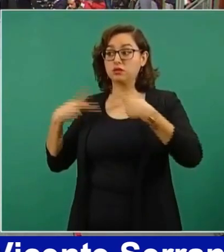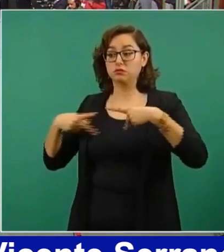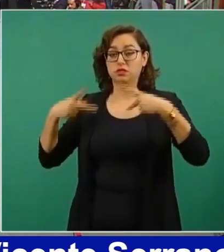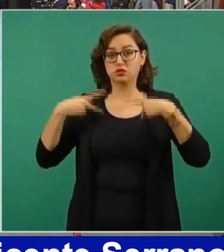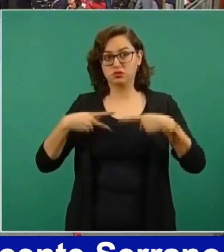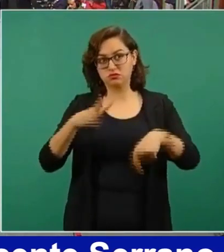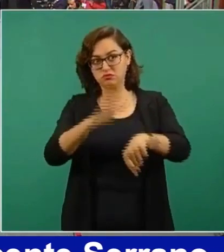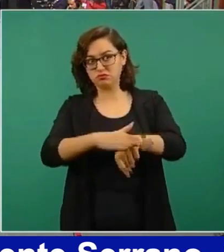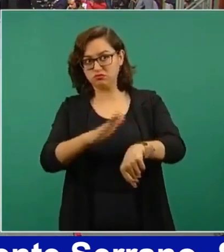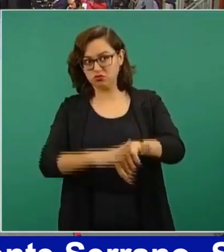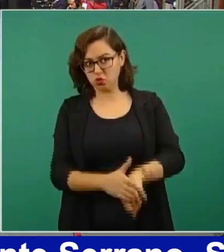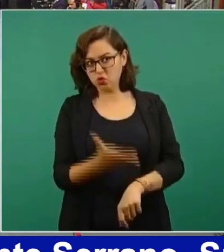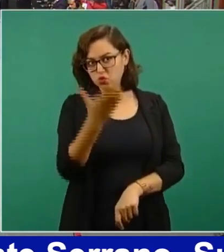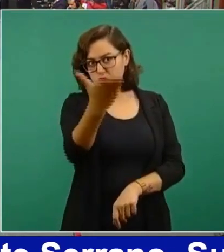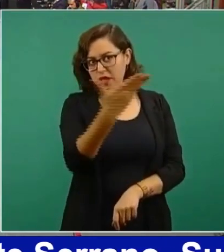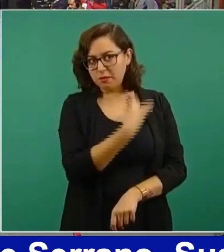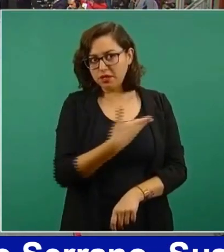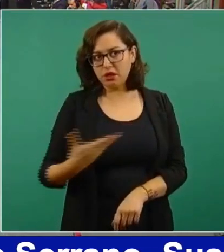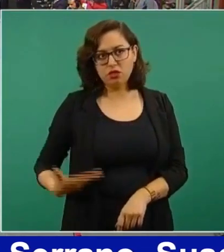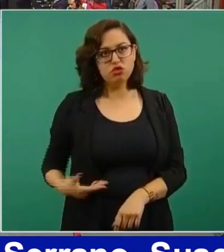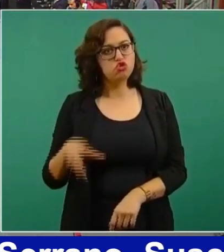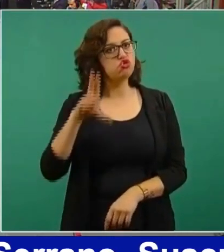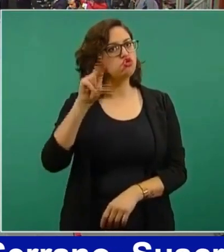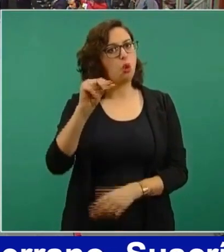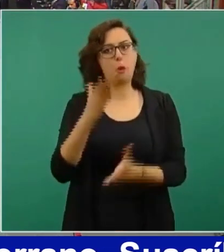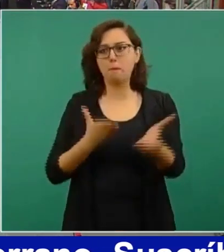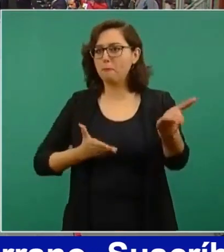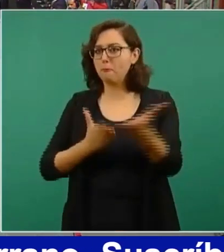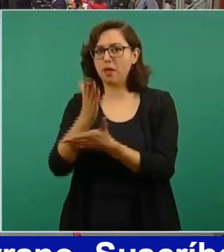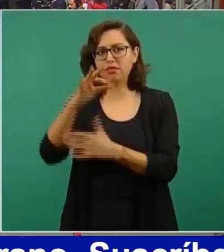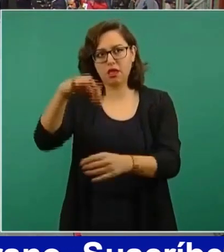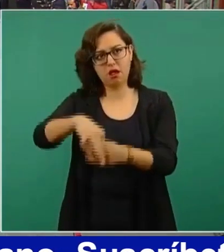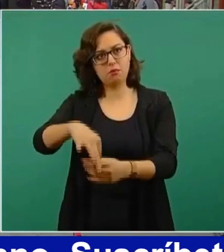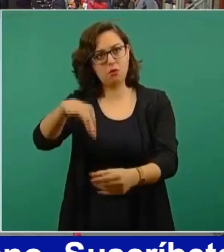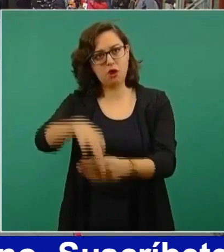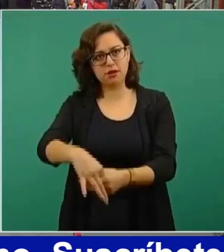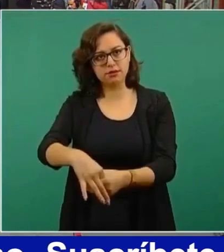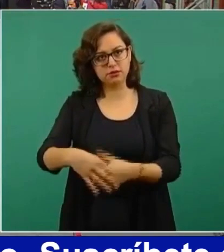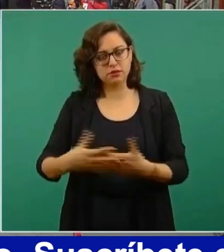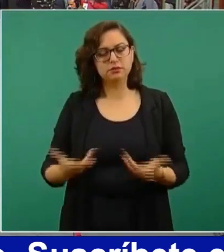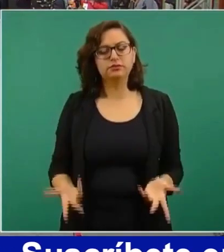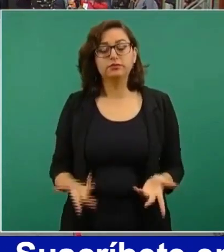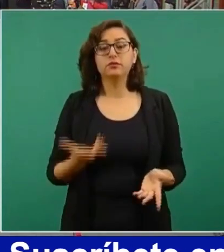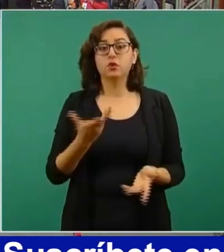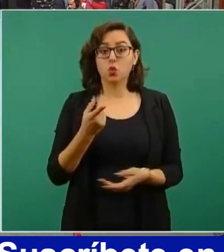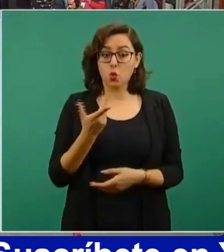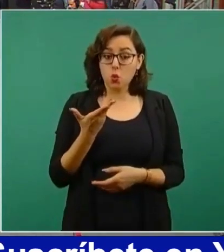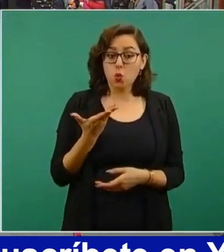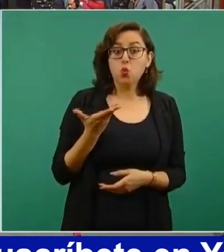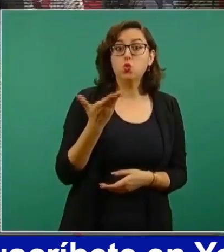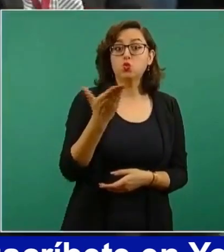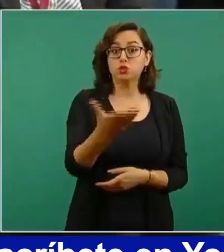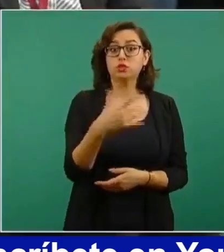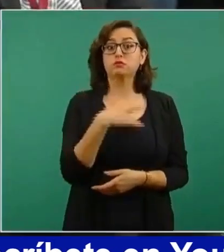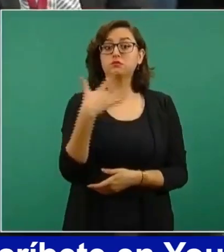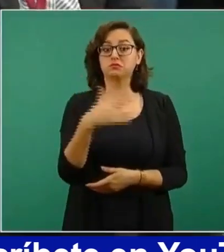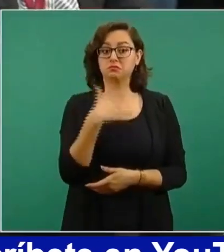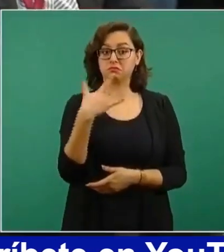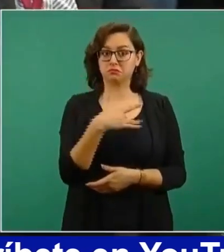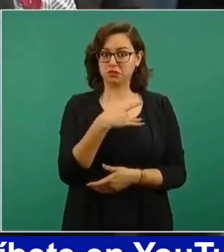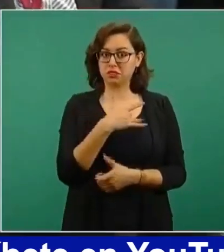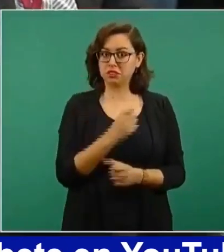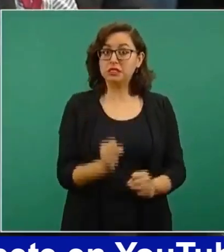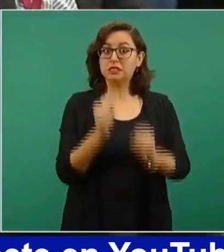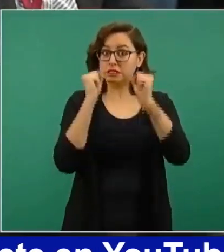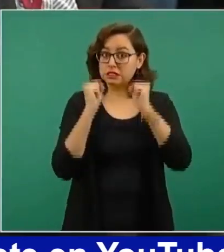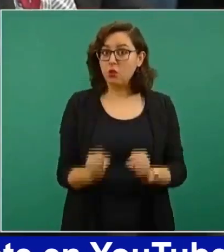garantías auténticamente da usted para que haya, ahora en el arranque de las campañas el próximo lunes,